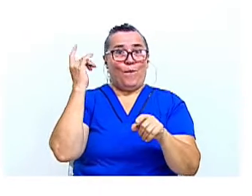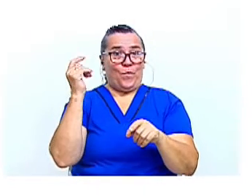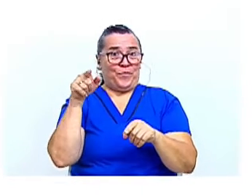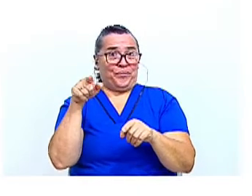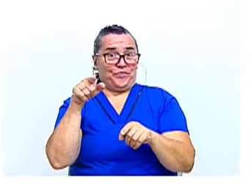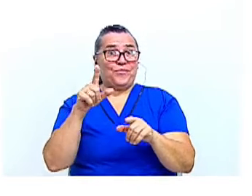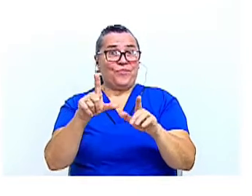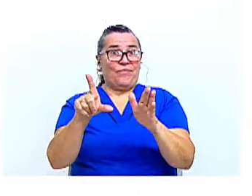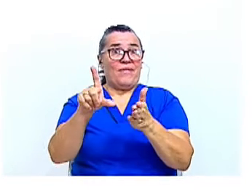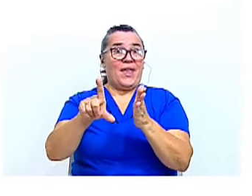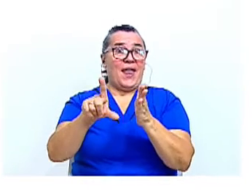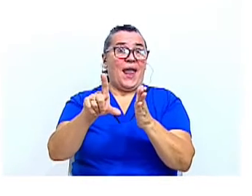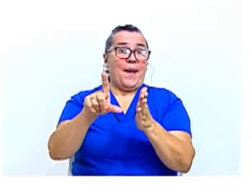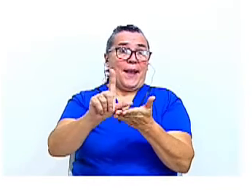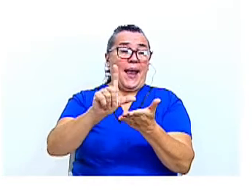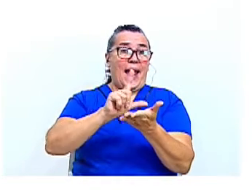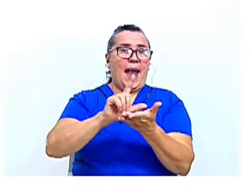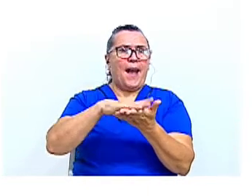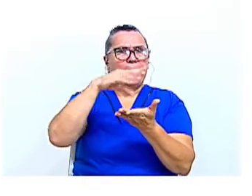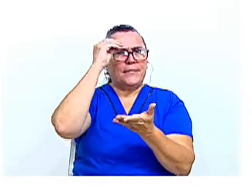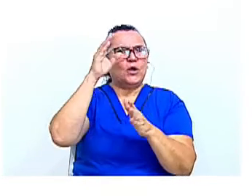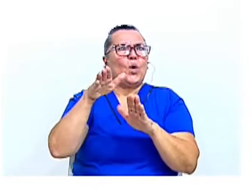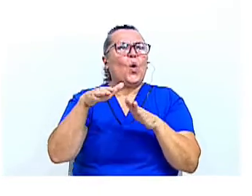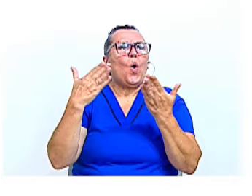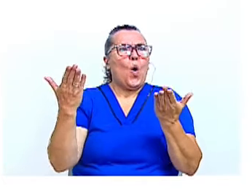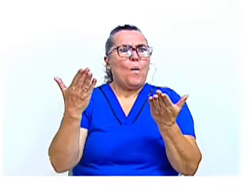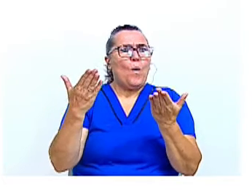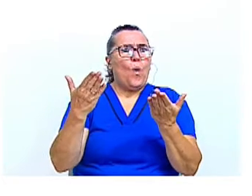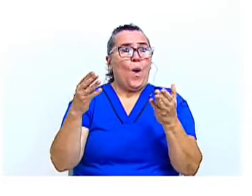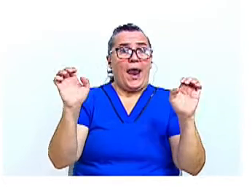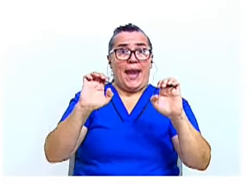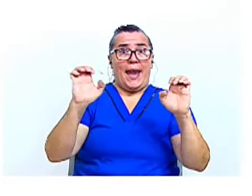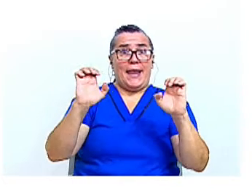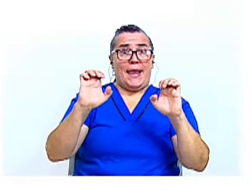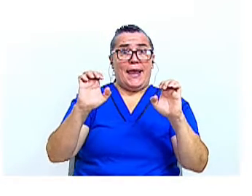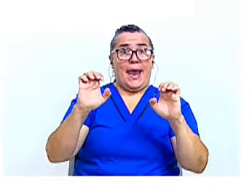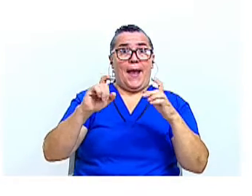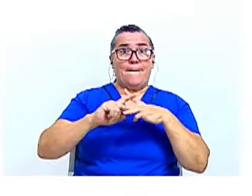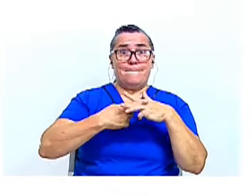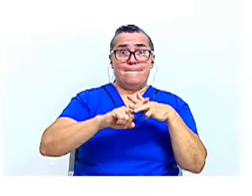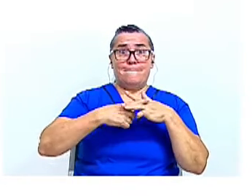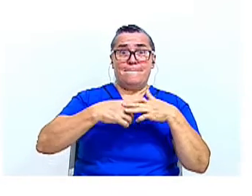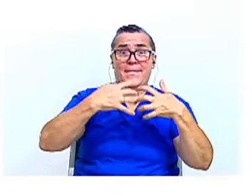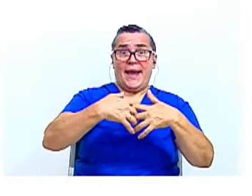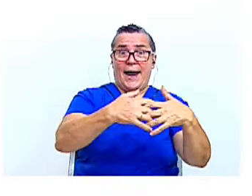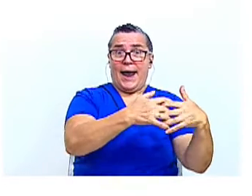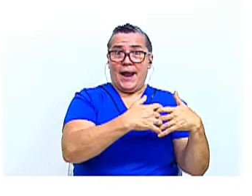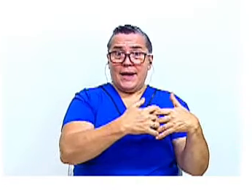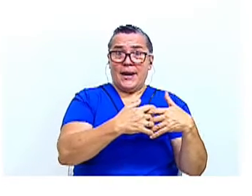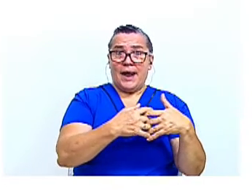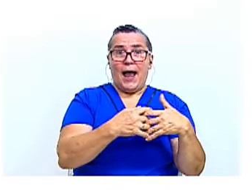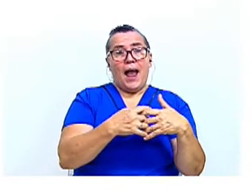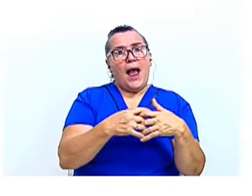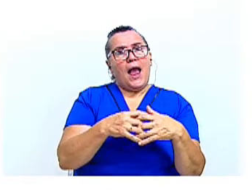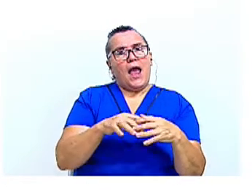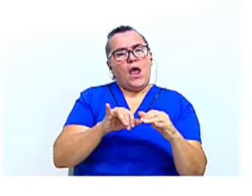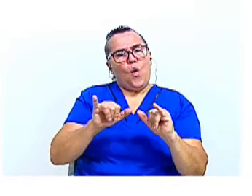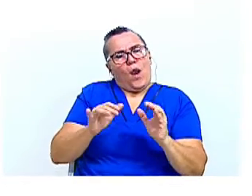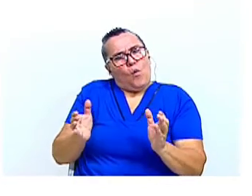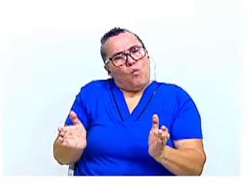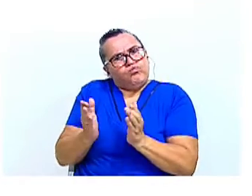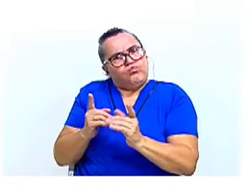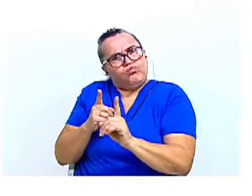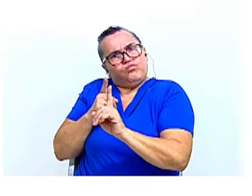esta clase vamos a comprender cómo la energía mecánica va a ser el producto de esa energía potencial